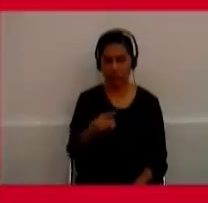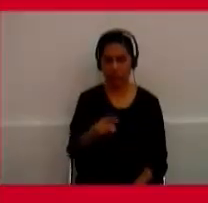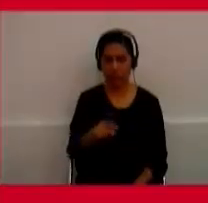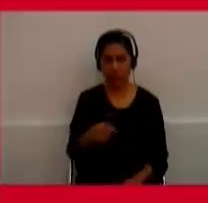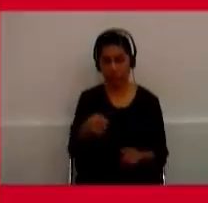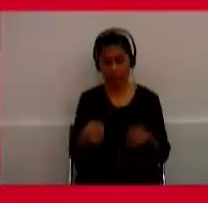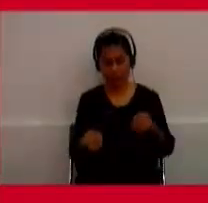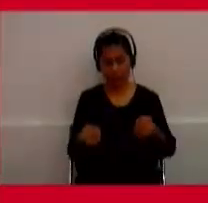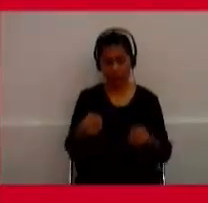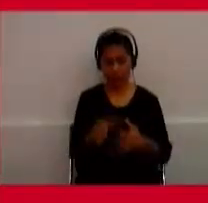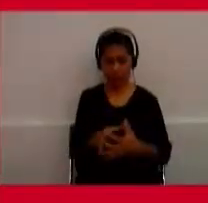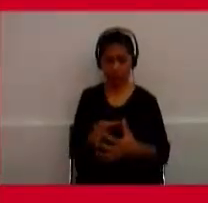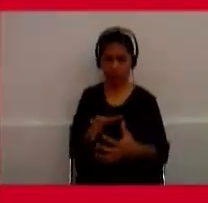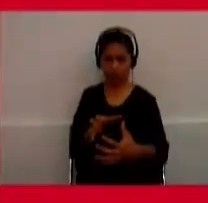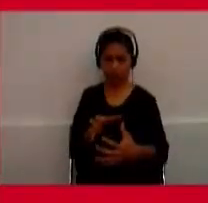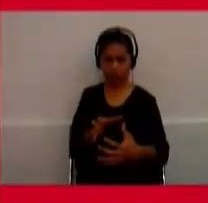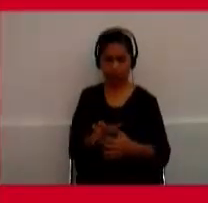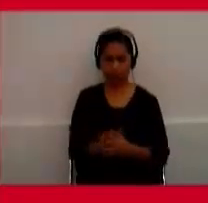797.